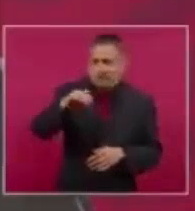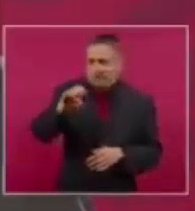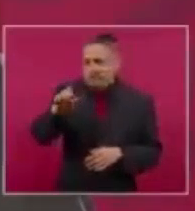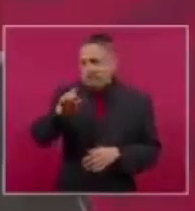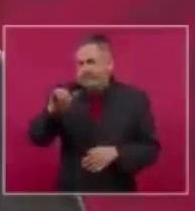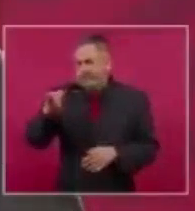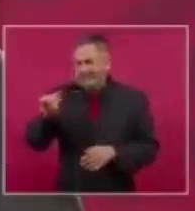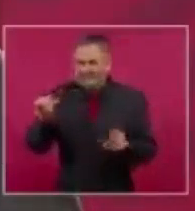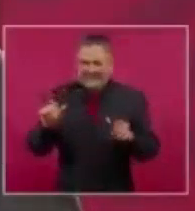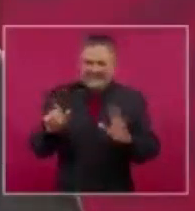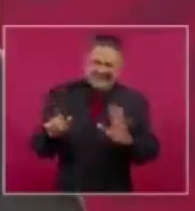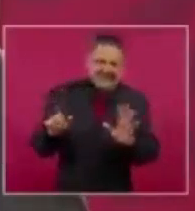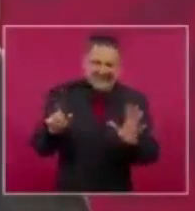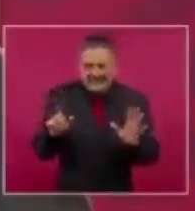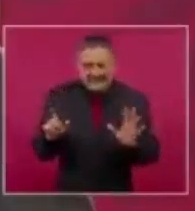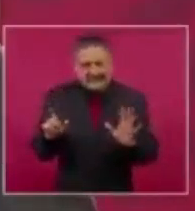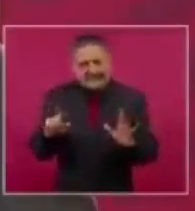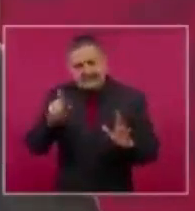encontrar un nombre